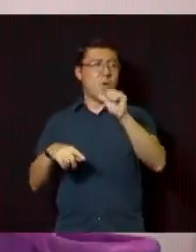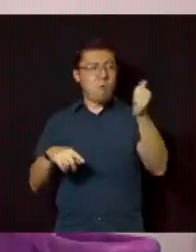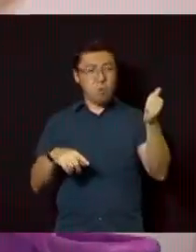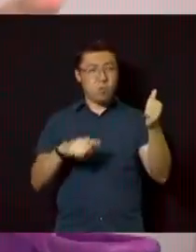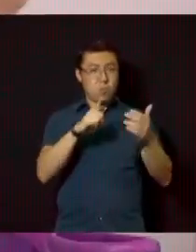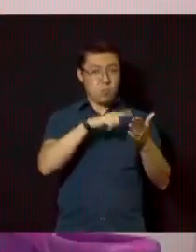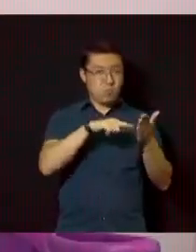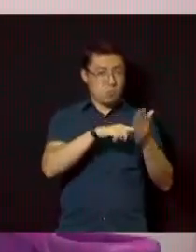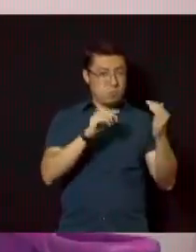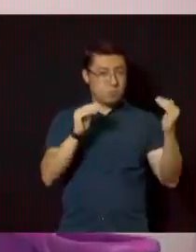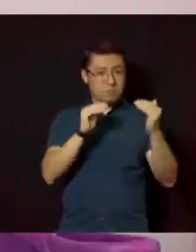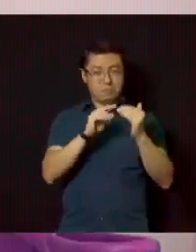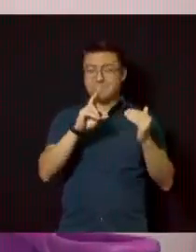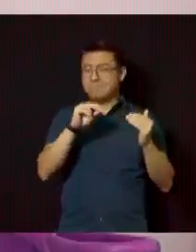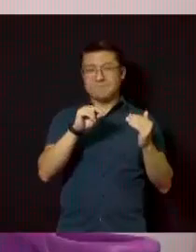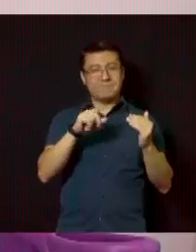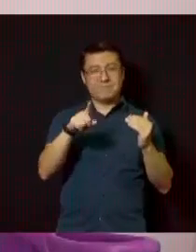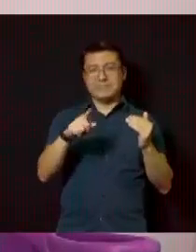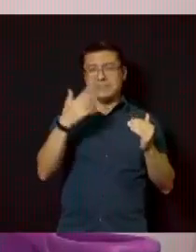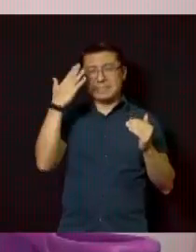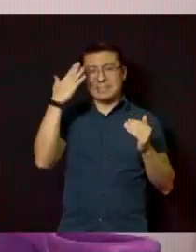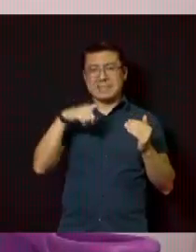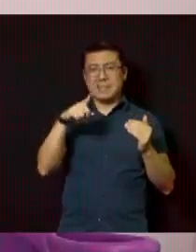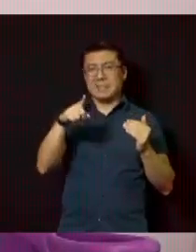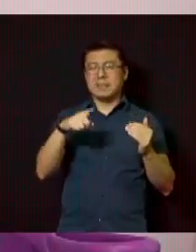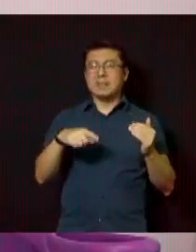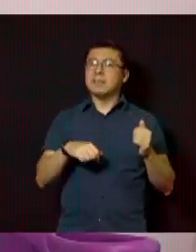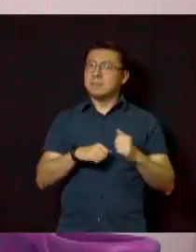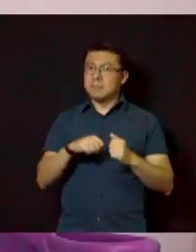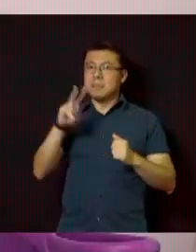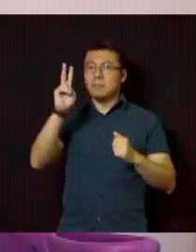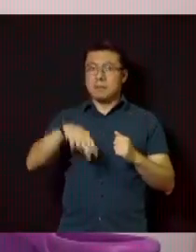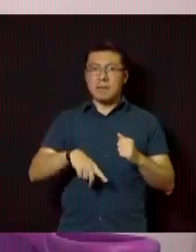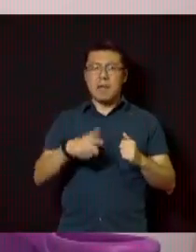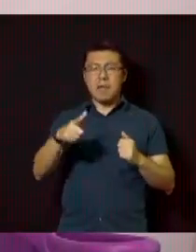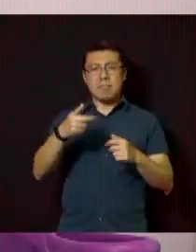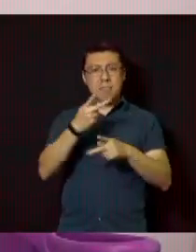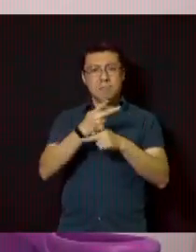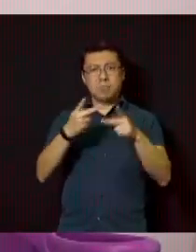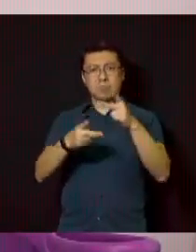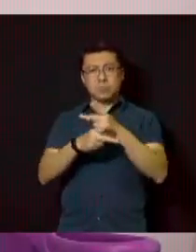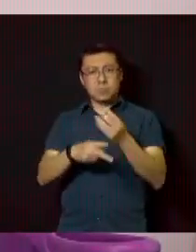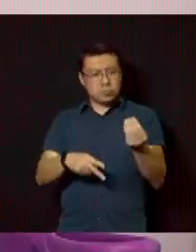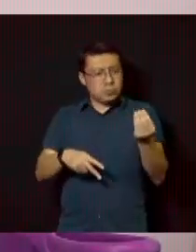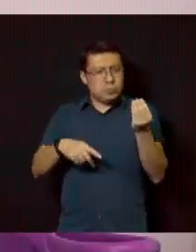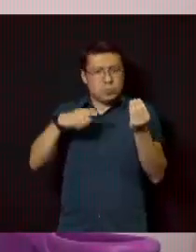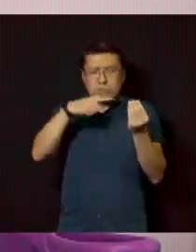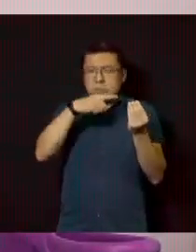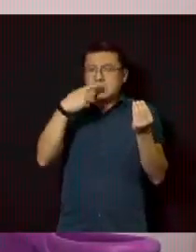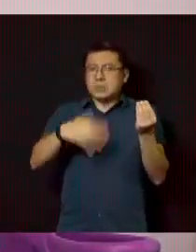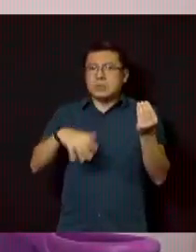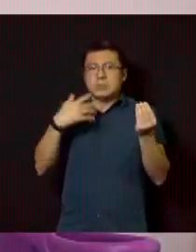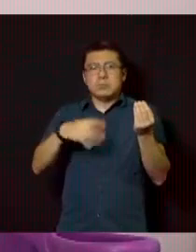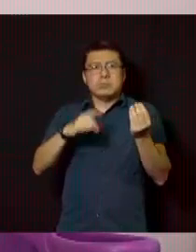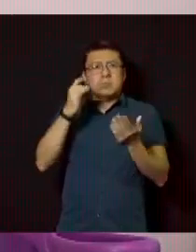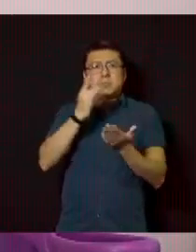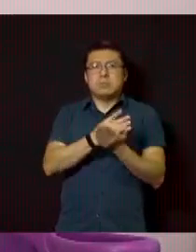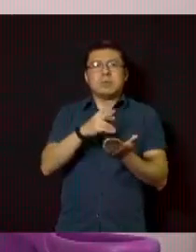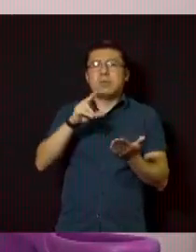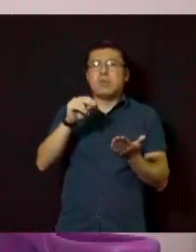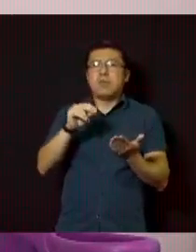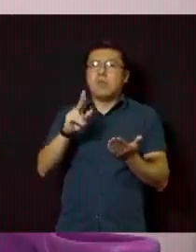con una trayectoria impresionante, con características únicas, escúchame esto, son productos que no estamos probados en animales, tenemos